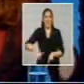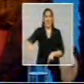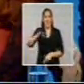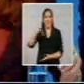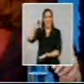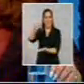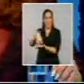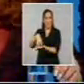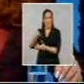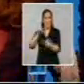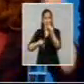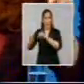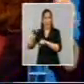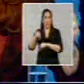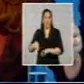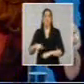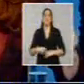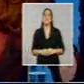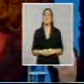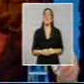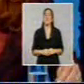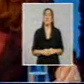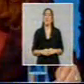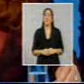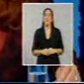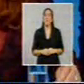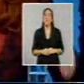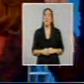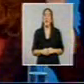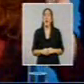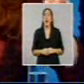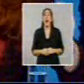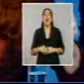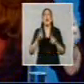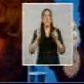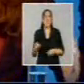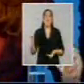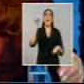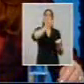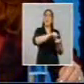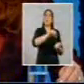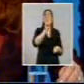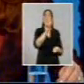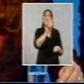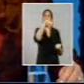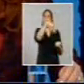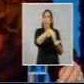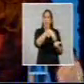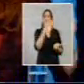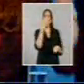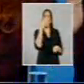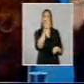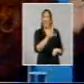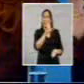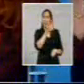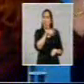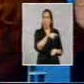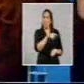También en Villa María, provincia de Córdoba,